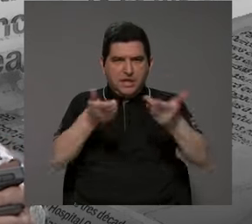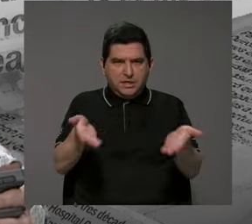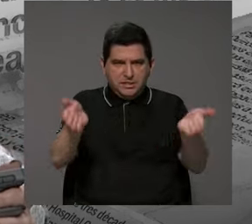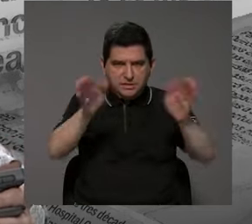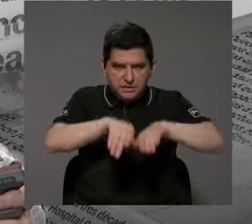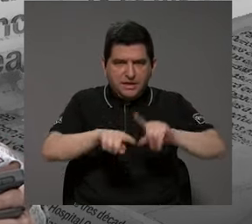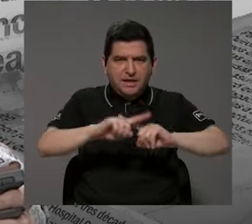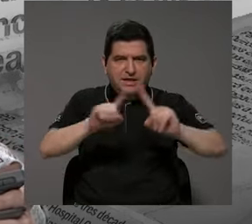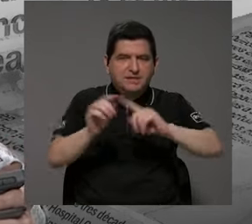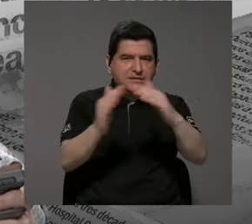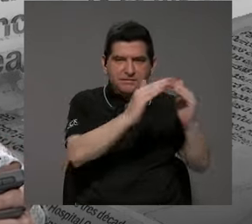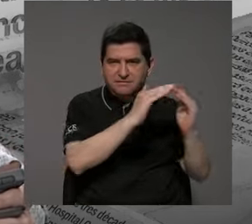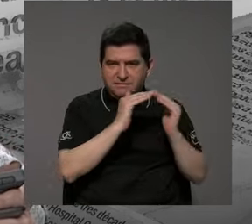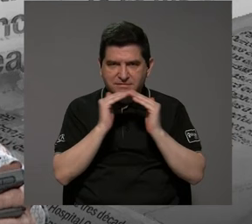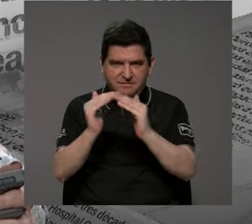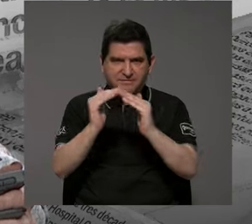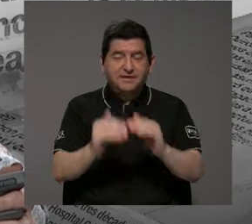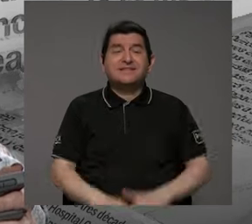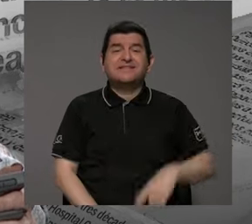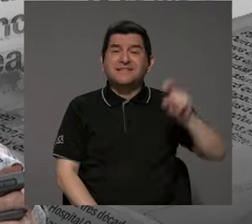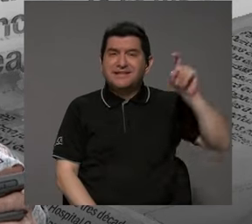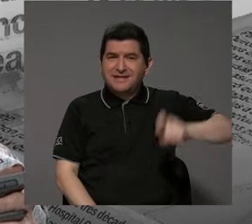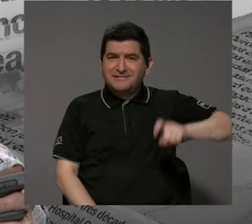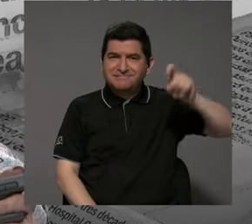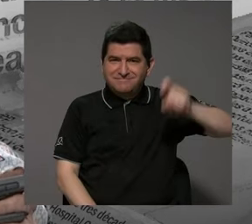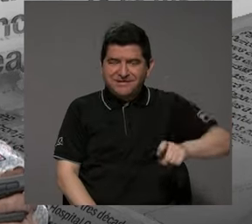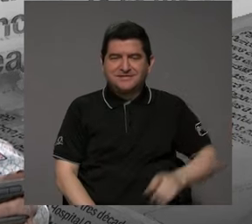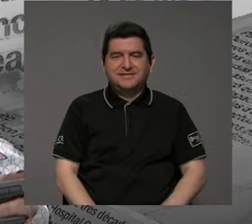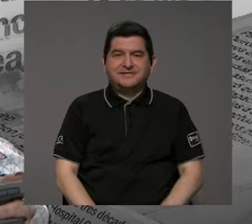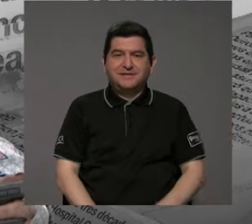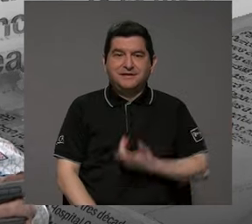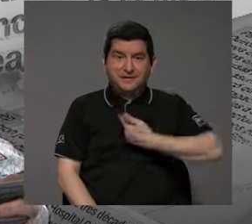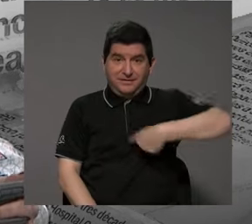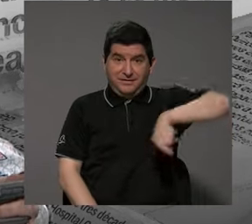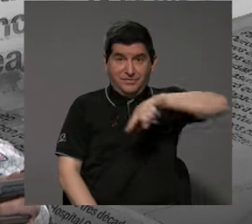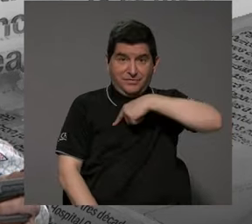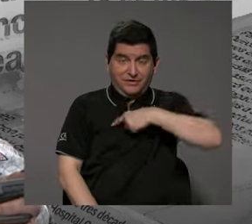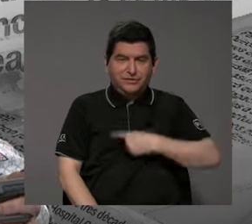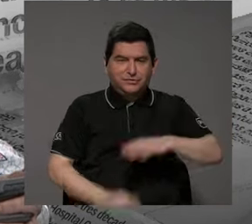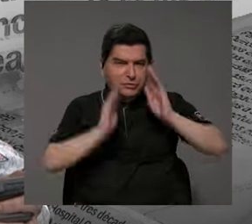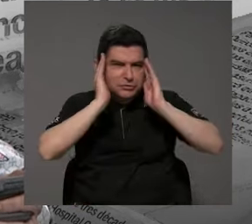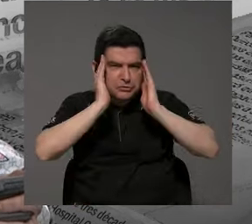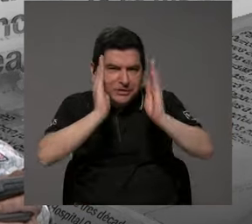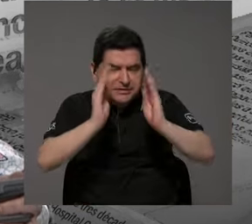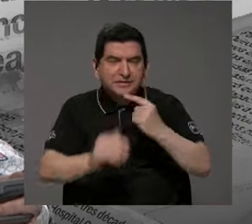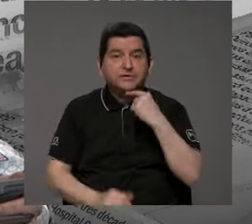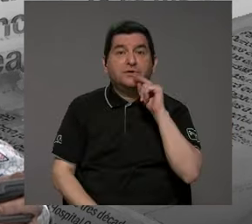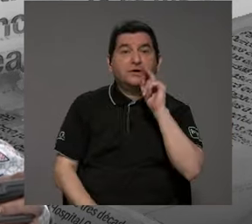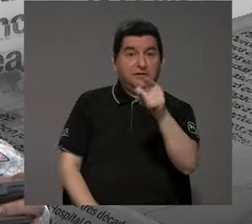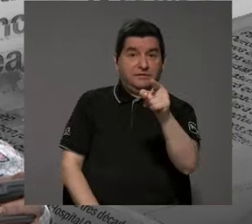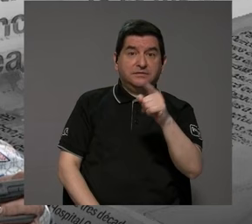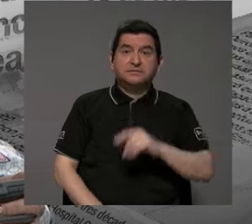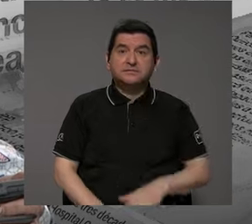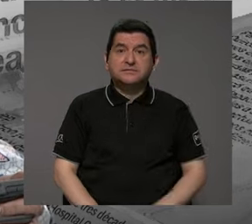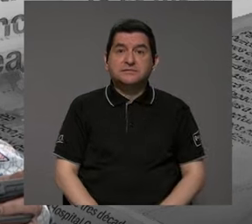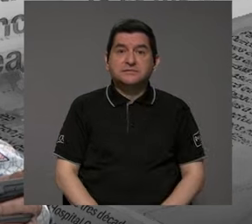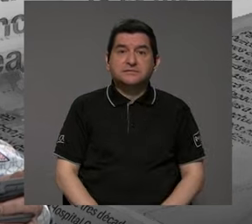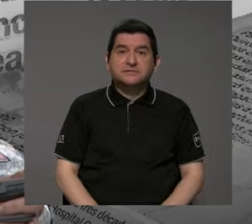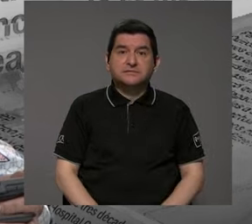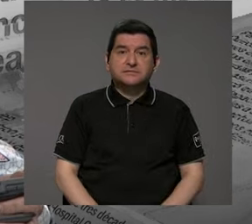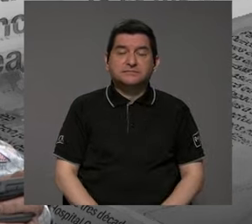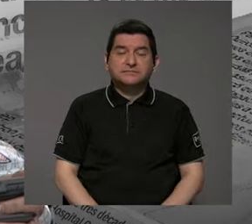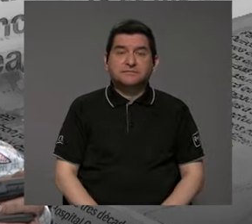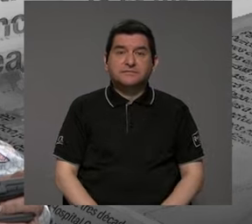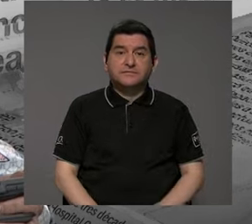en nuestras comunidades es necesario tomar e nota de esto que usted está diciendo porque esto es en